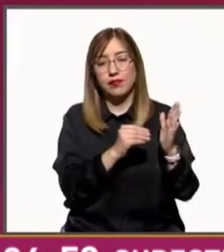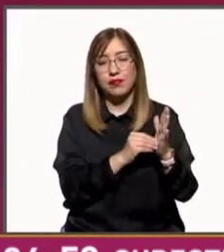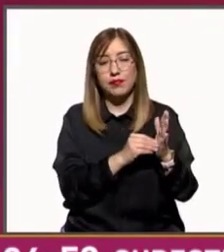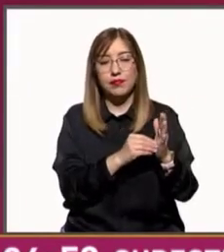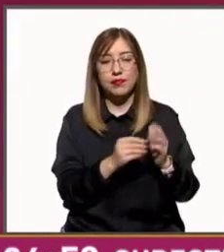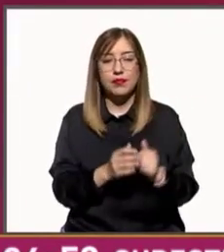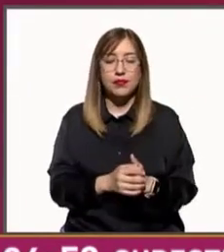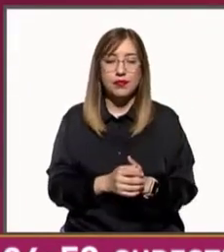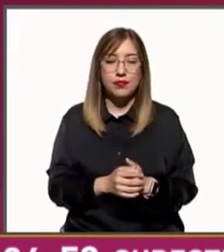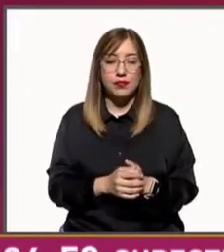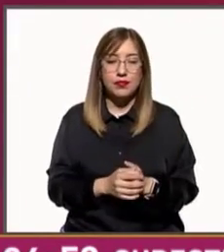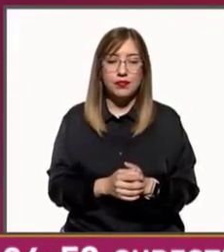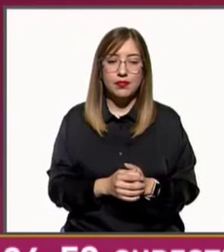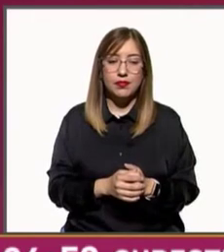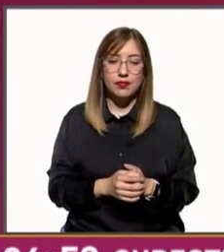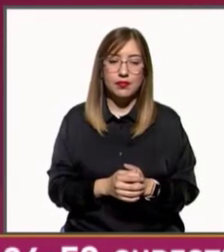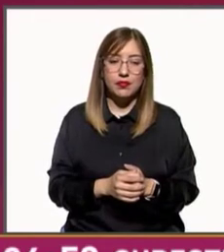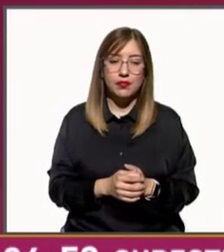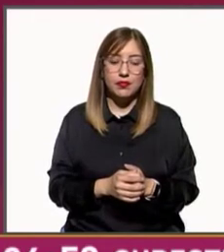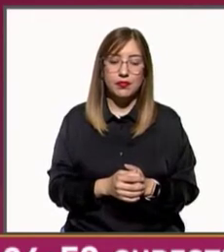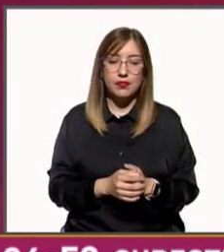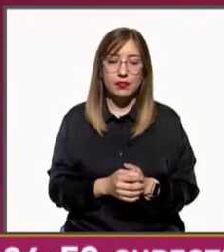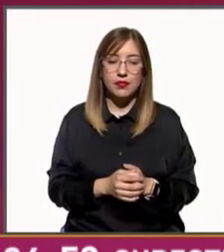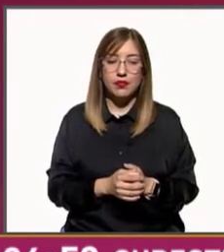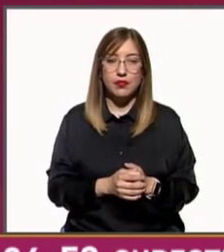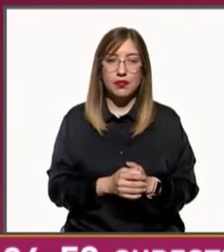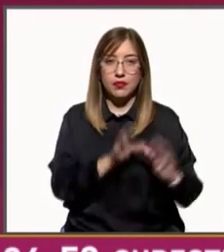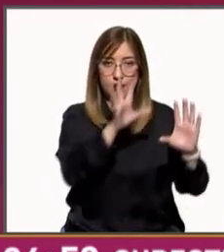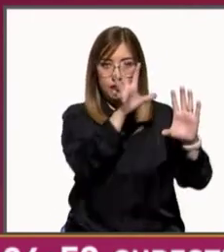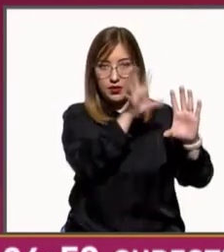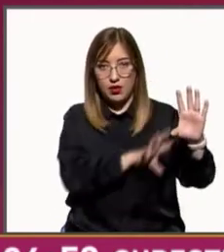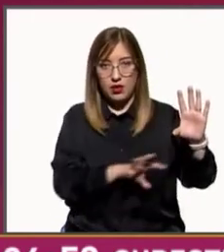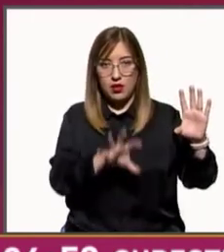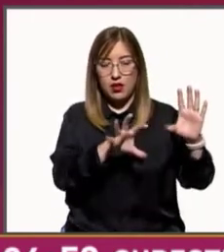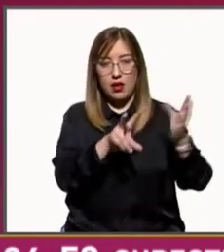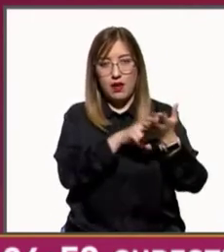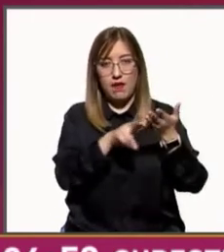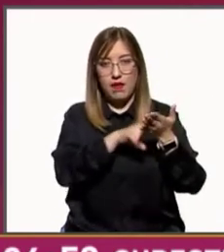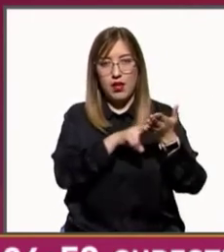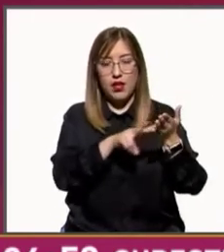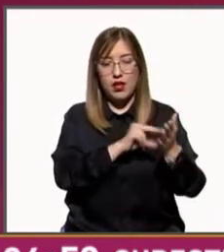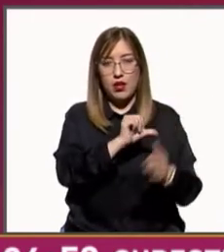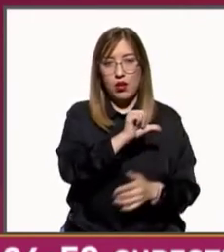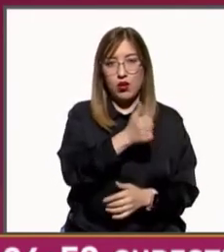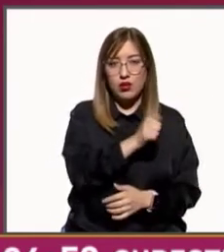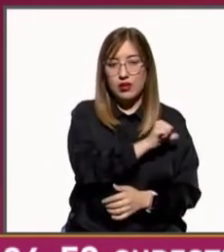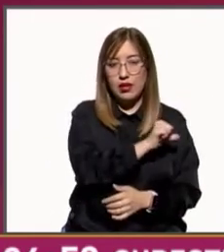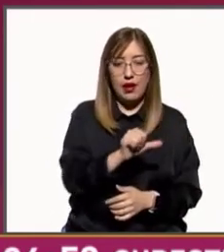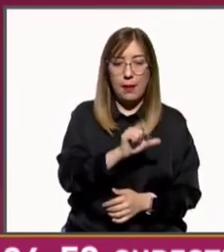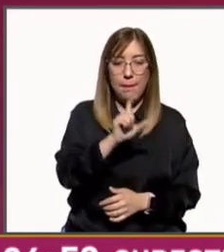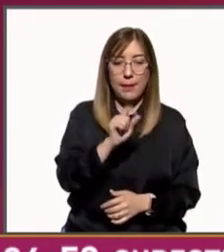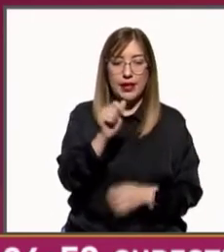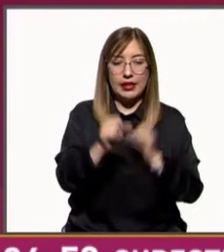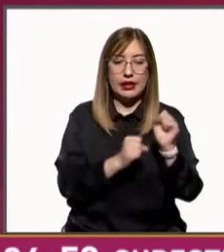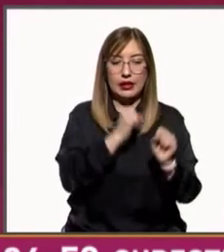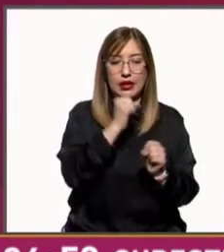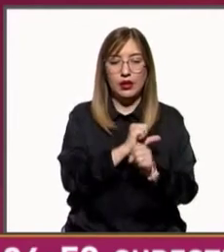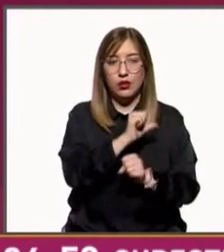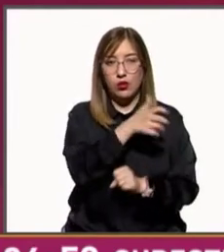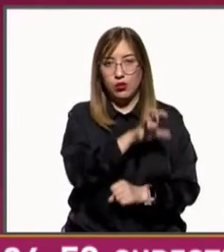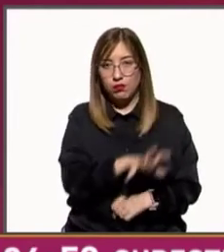digamos, lo voy a leer de manera inversa, luego en el verde más claro, el que está abajo, de 11 a 20 años, en el